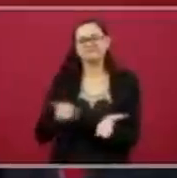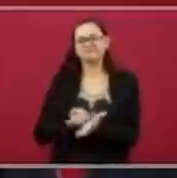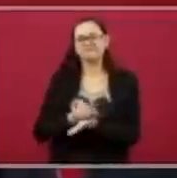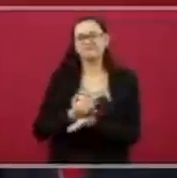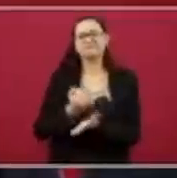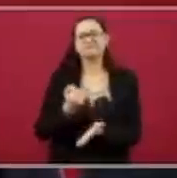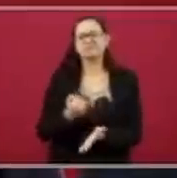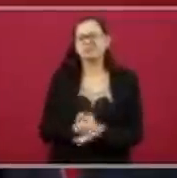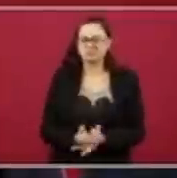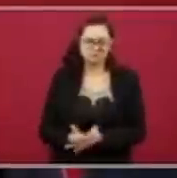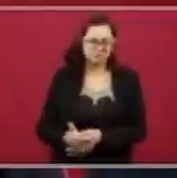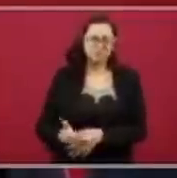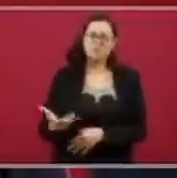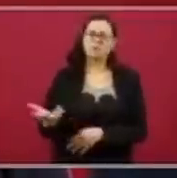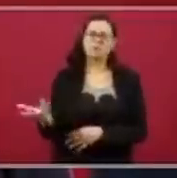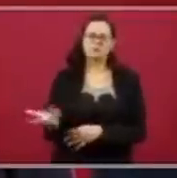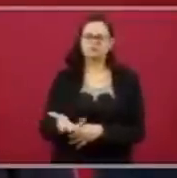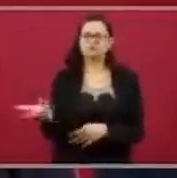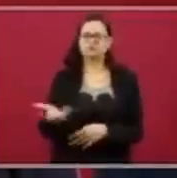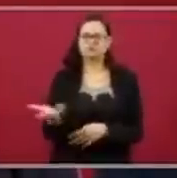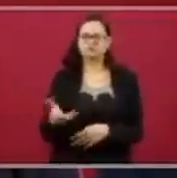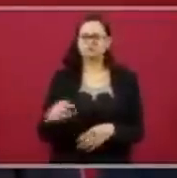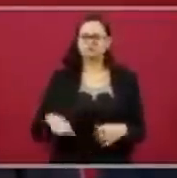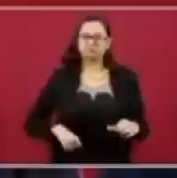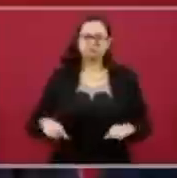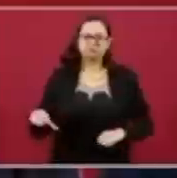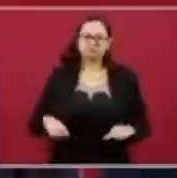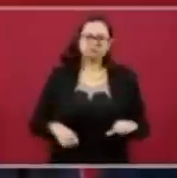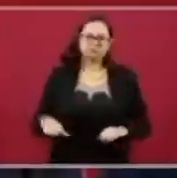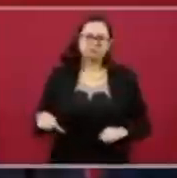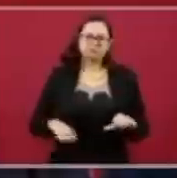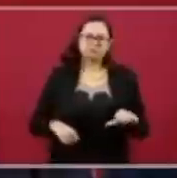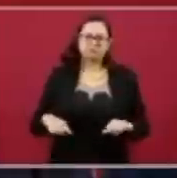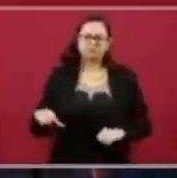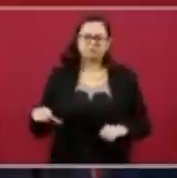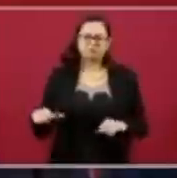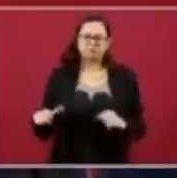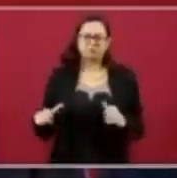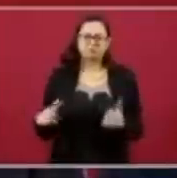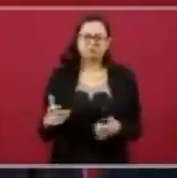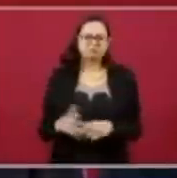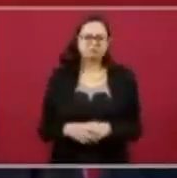llevar a cabo esta actividad en